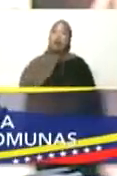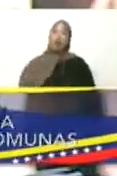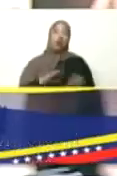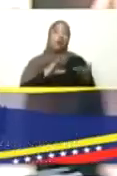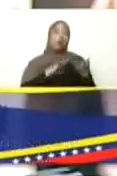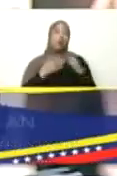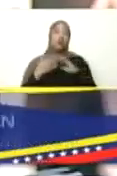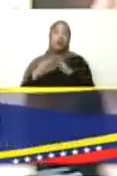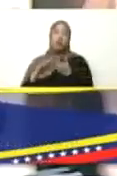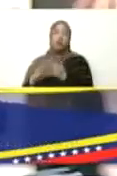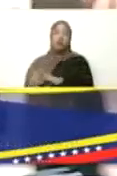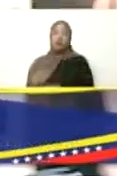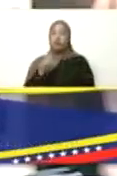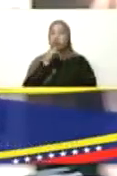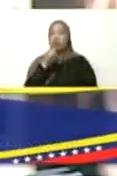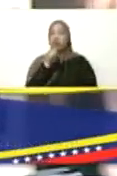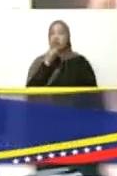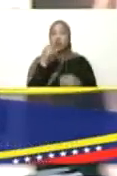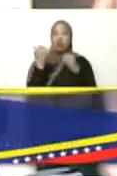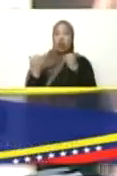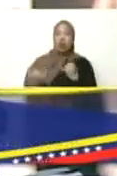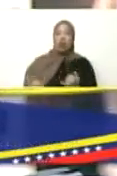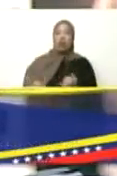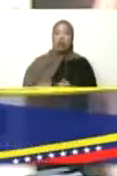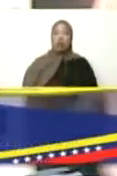Estado comunal como tal,